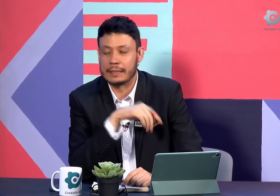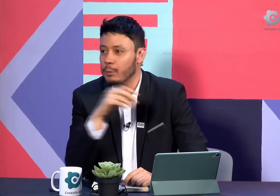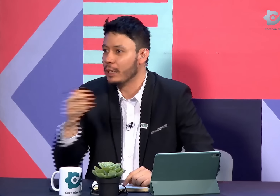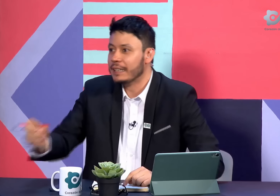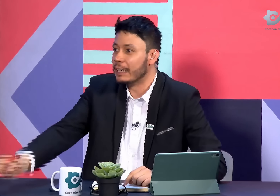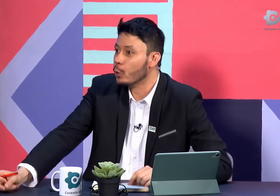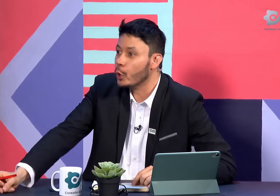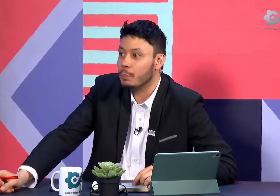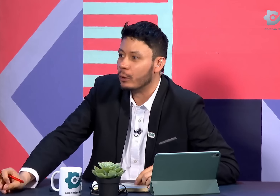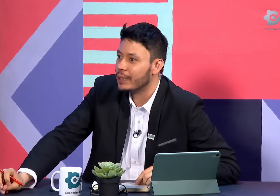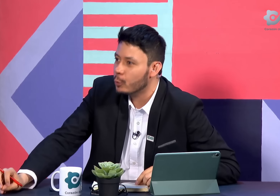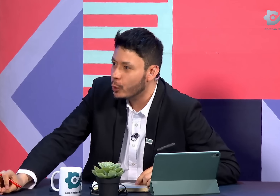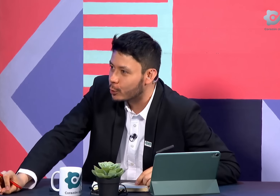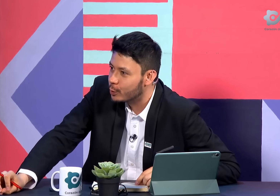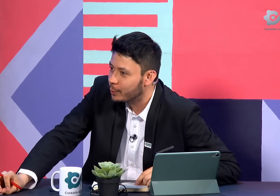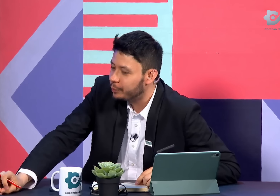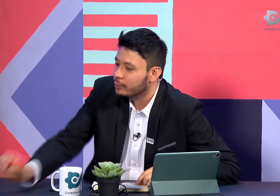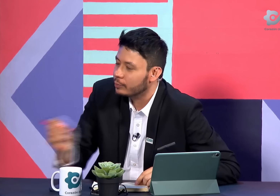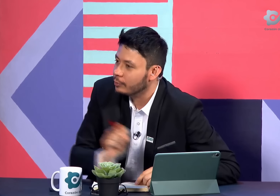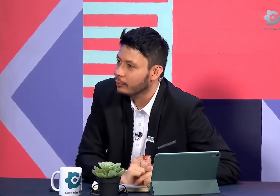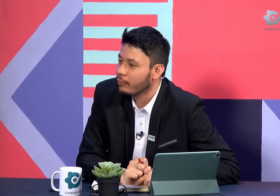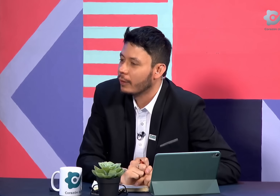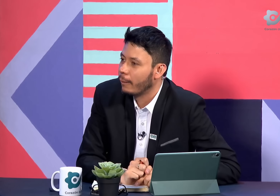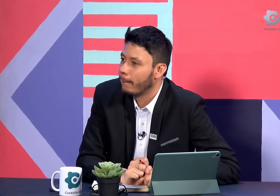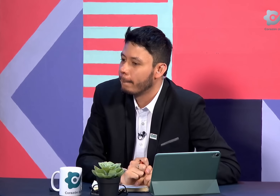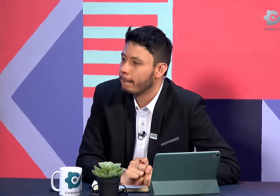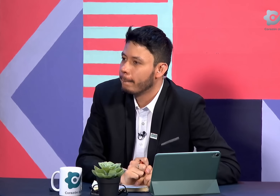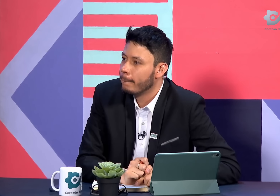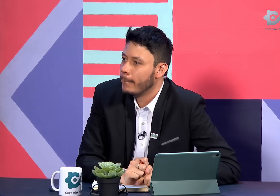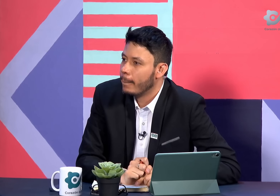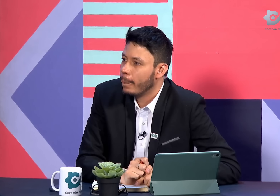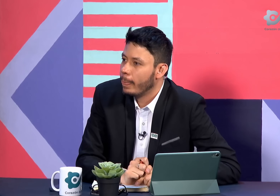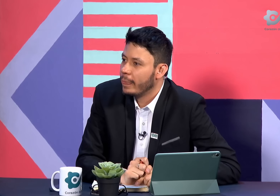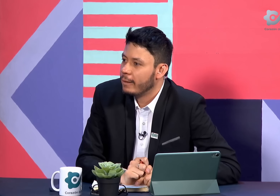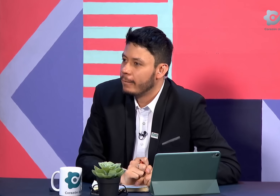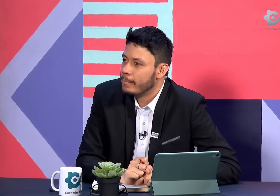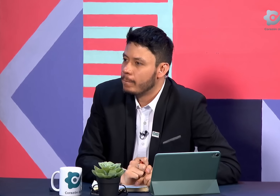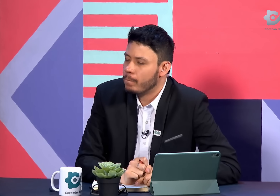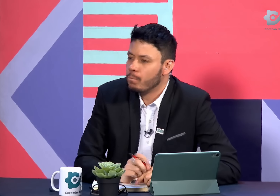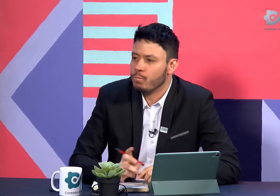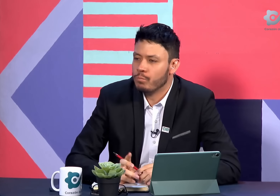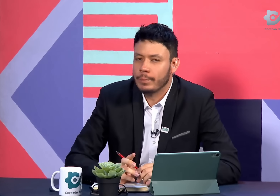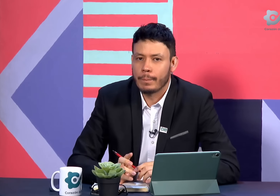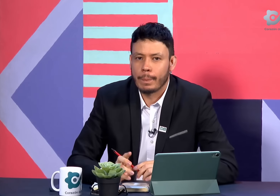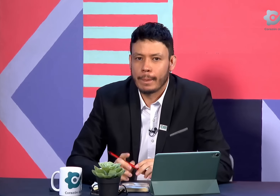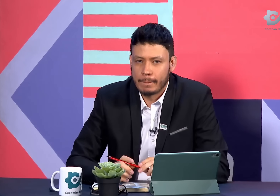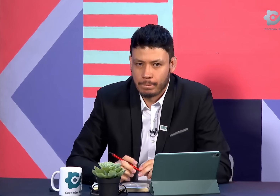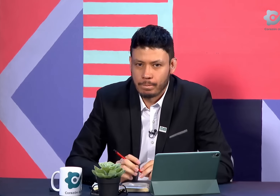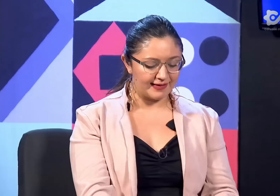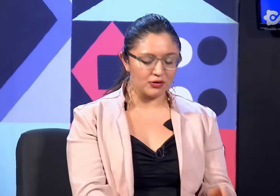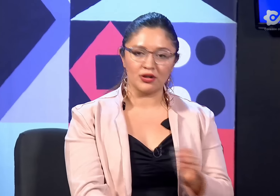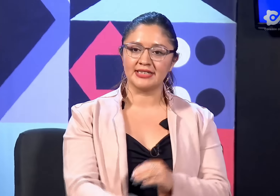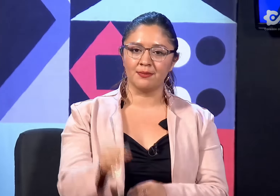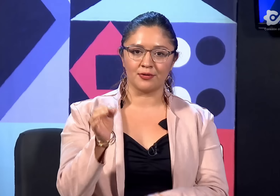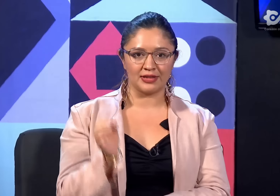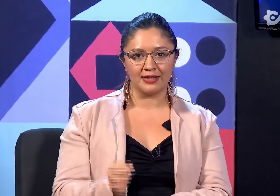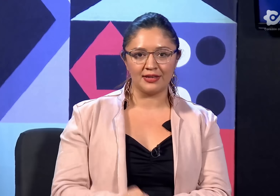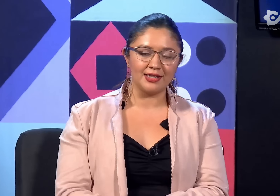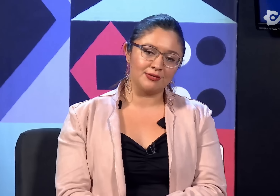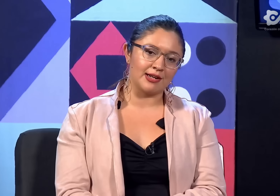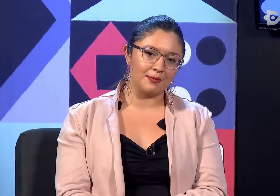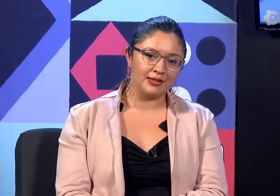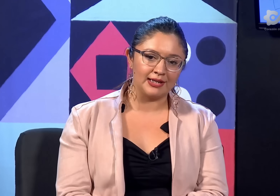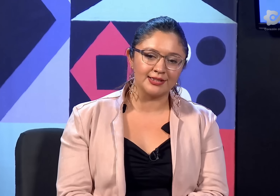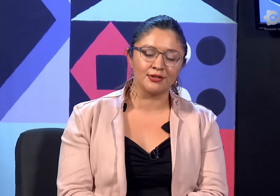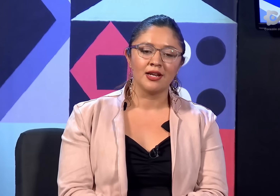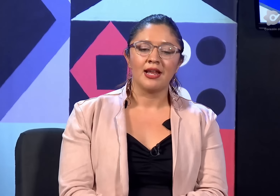que necesitamos. Segundos, pero segundos. Segundos, a la gente que milita o que es parte del movimiento de izquierda, yo creo que es importante y